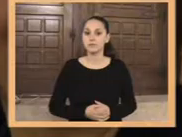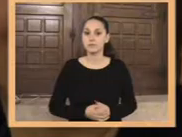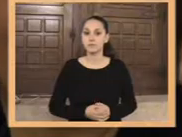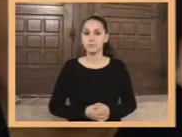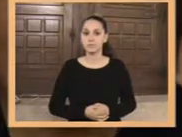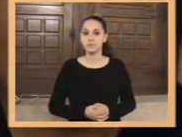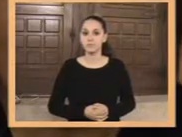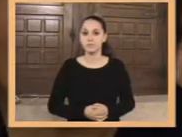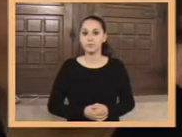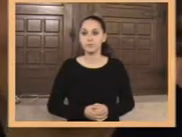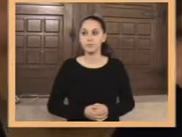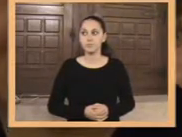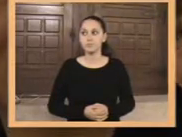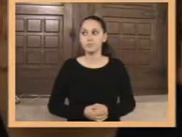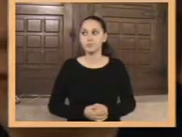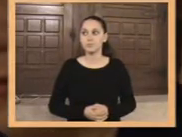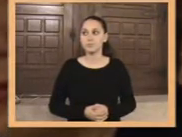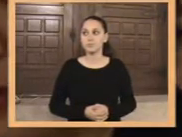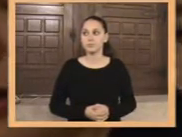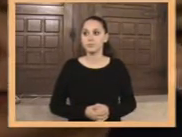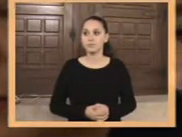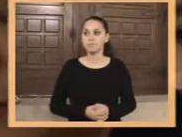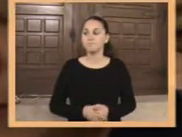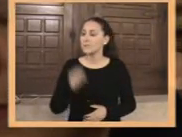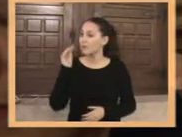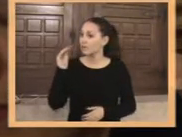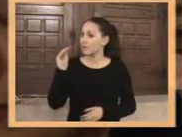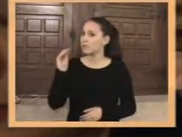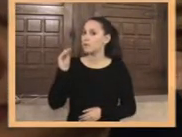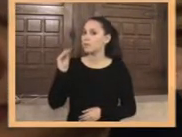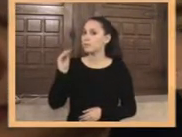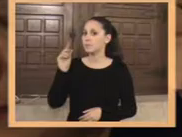para la contratación. Y le voy a hacer una pregunta, señor alcalde.